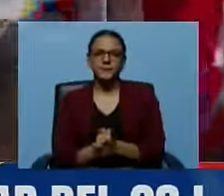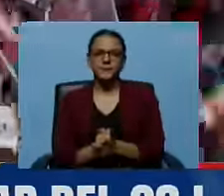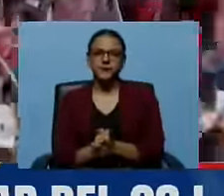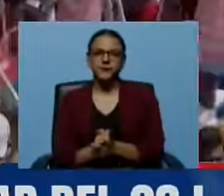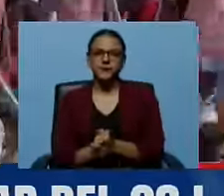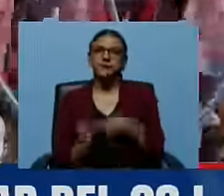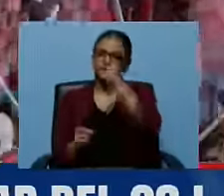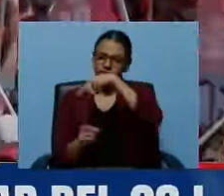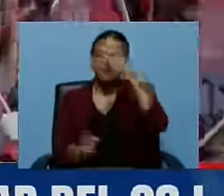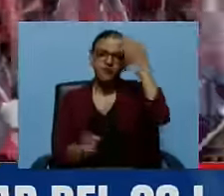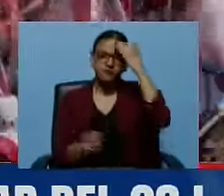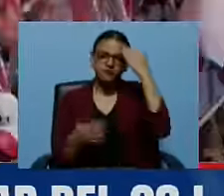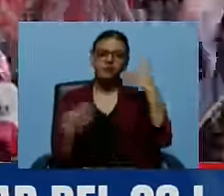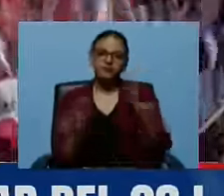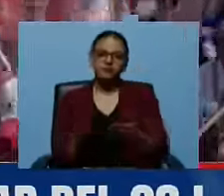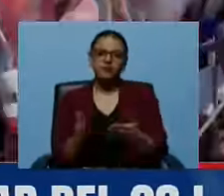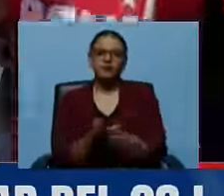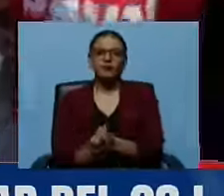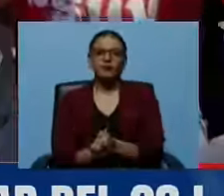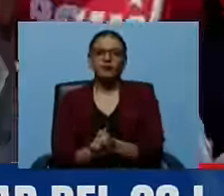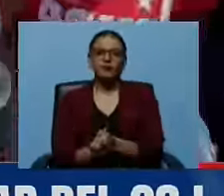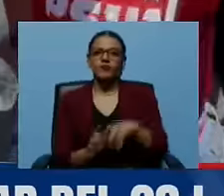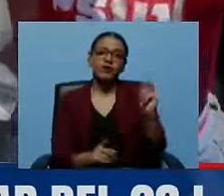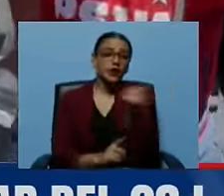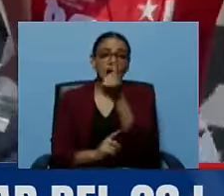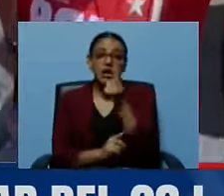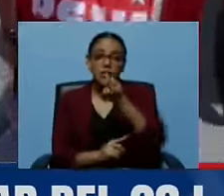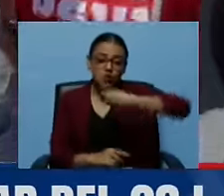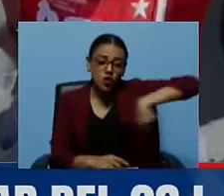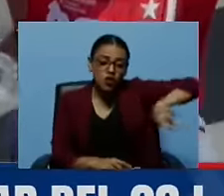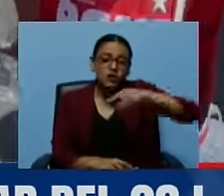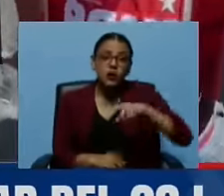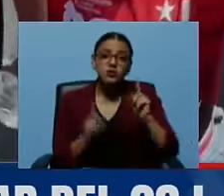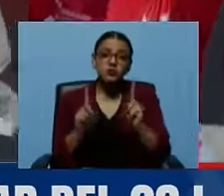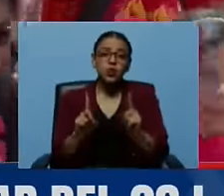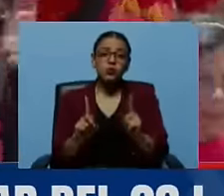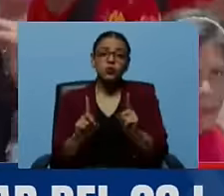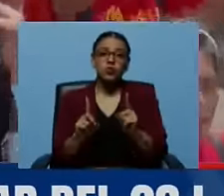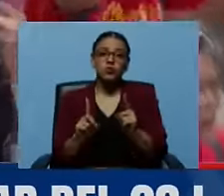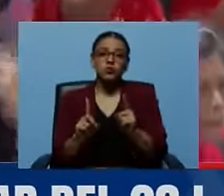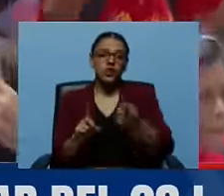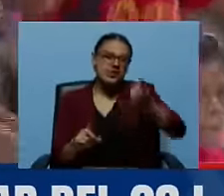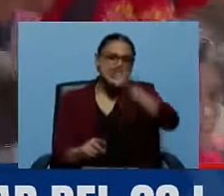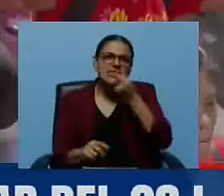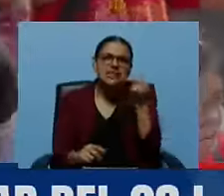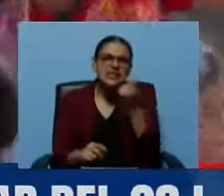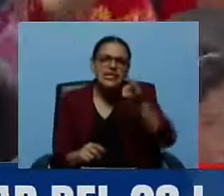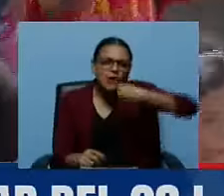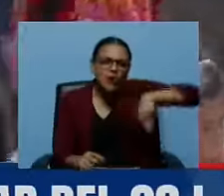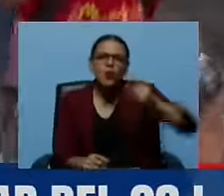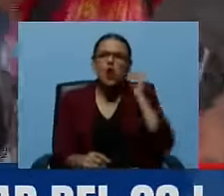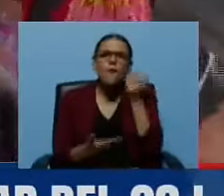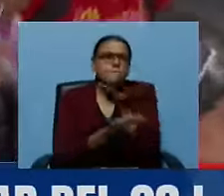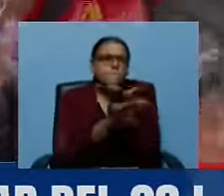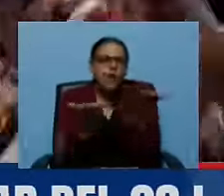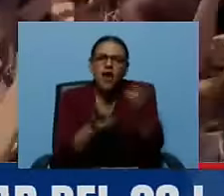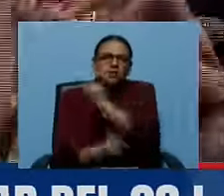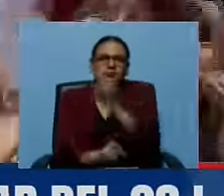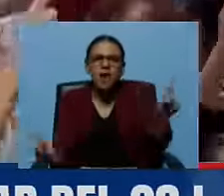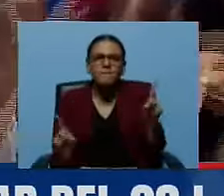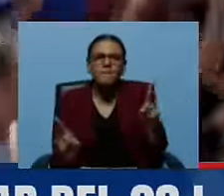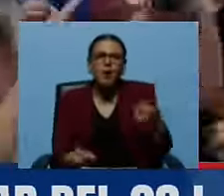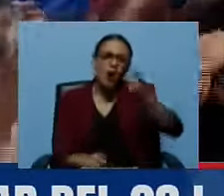Y saben que ninguno de nosotros, ninguno de ustedes mujeres,